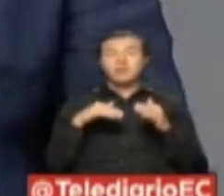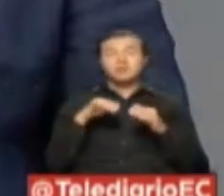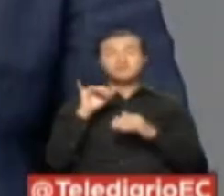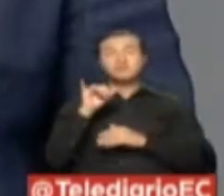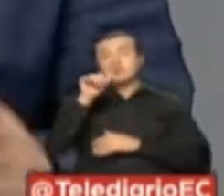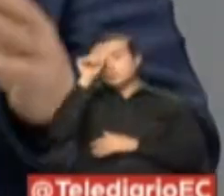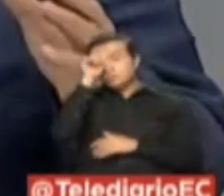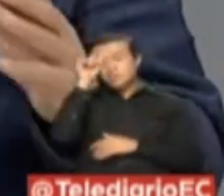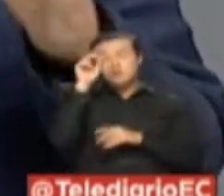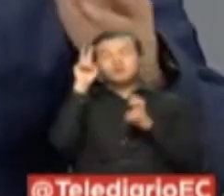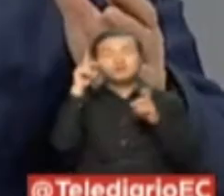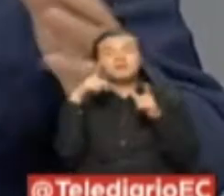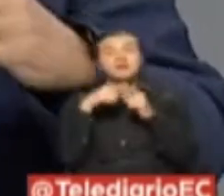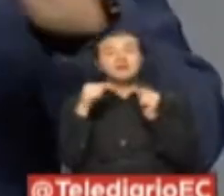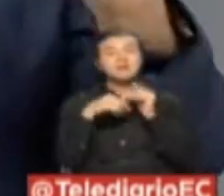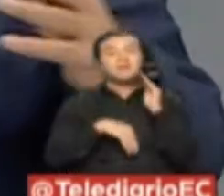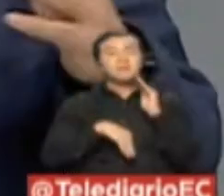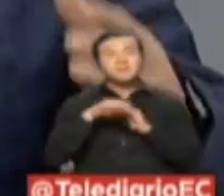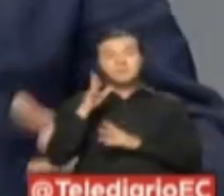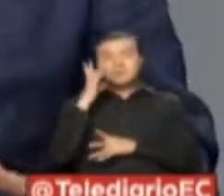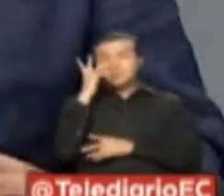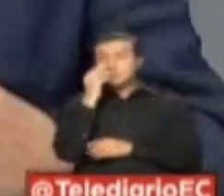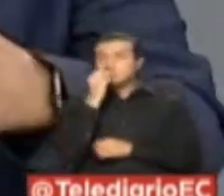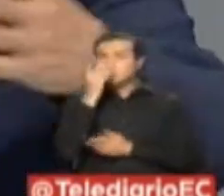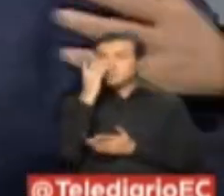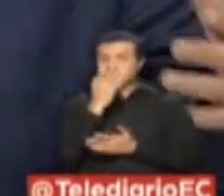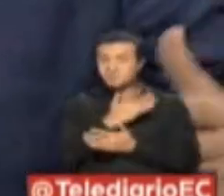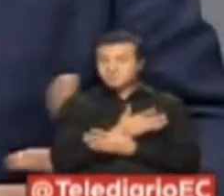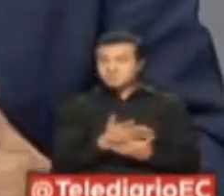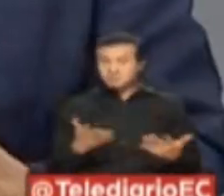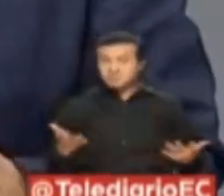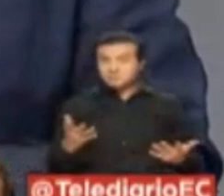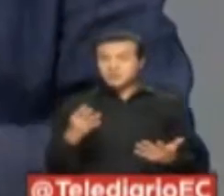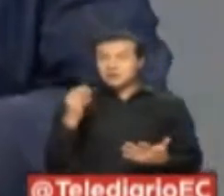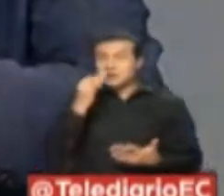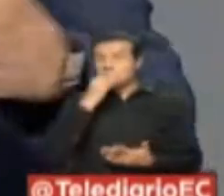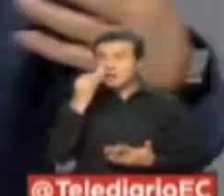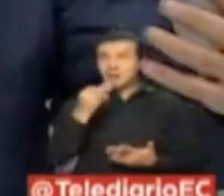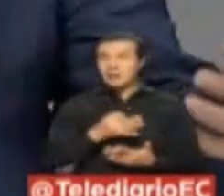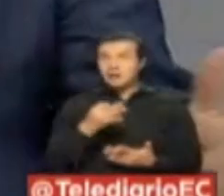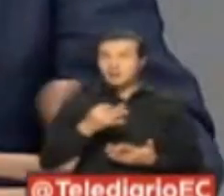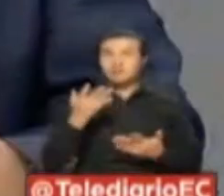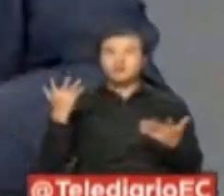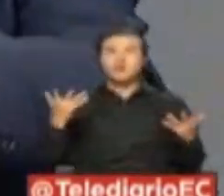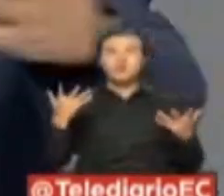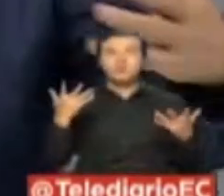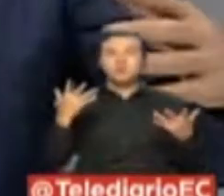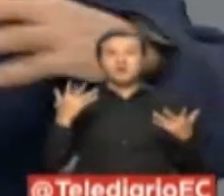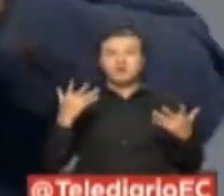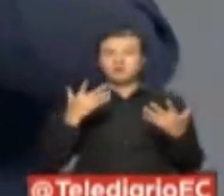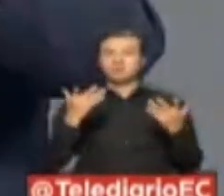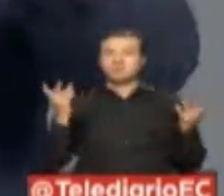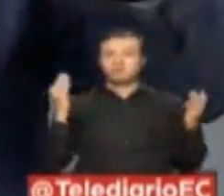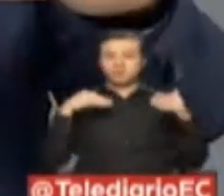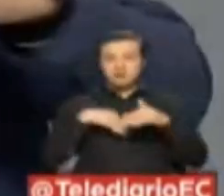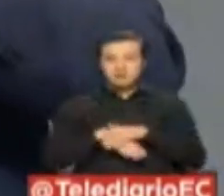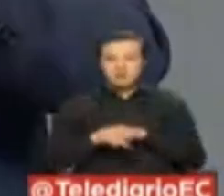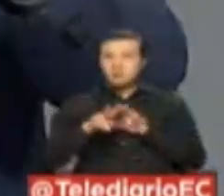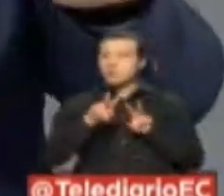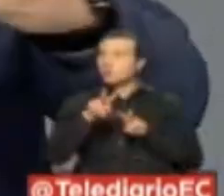semana al japon sobre todo con esta alternativa de la realidad virtual de estar en 360 grados